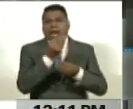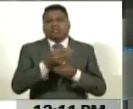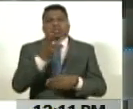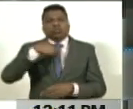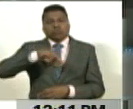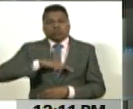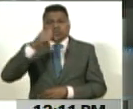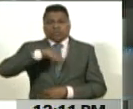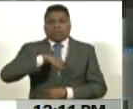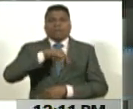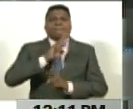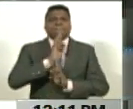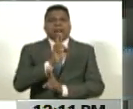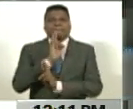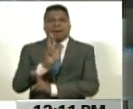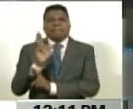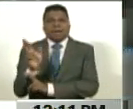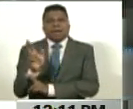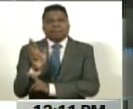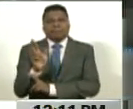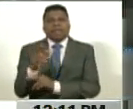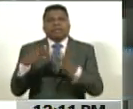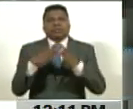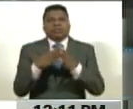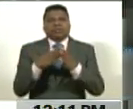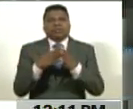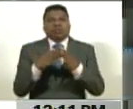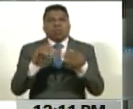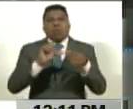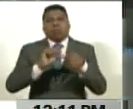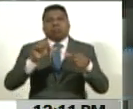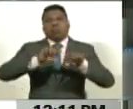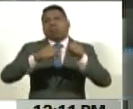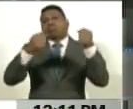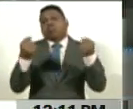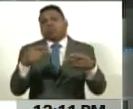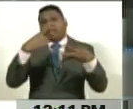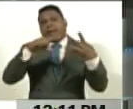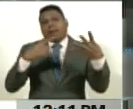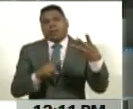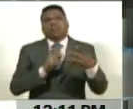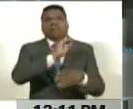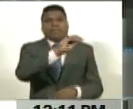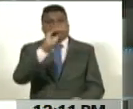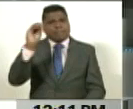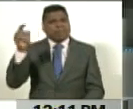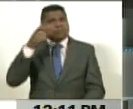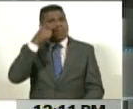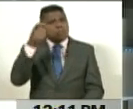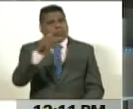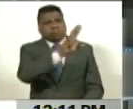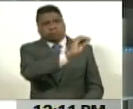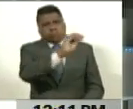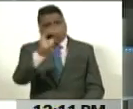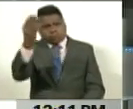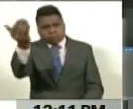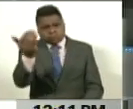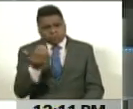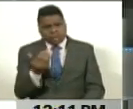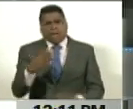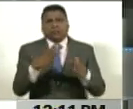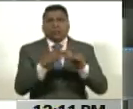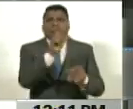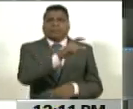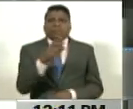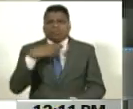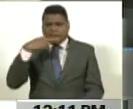reponiendo los destrozos que en este caso se haga, pero también convocándonos a todos los venezolanos, diciéndole a todos los habitantes de